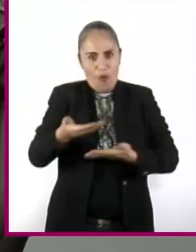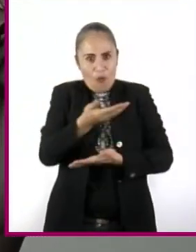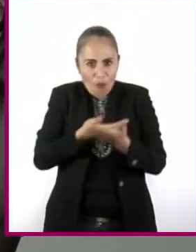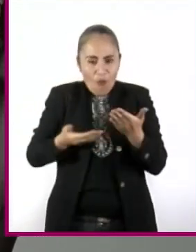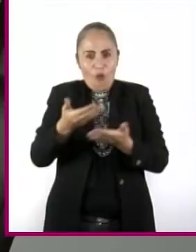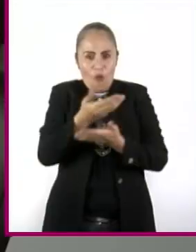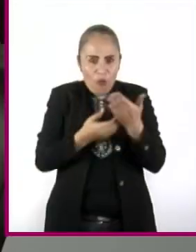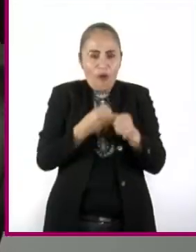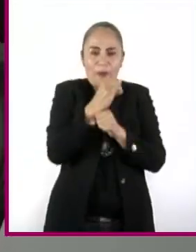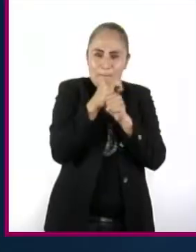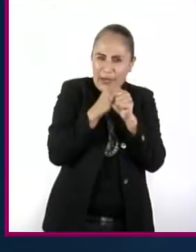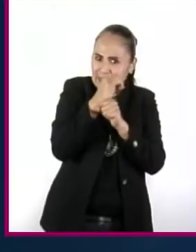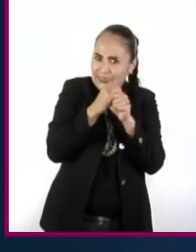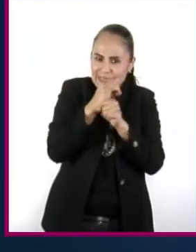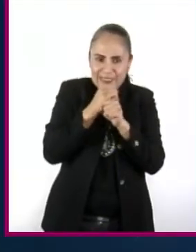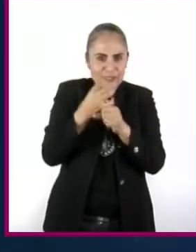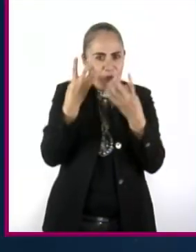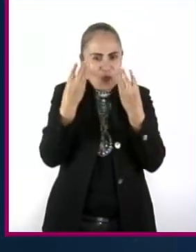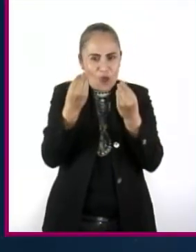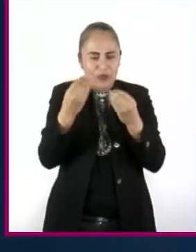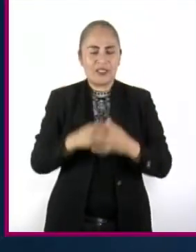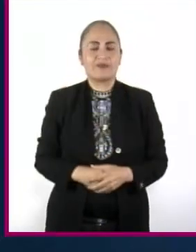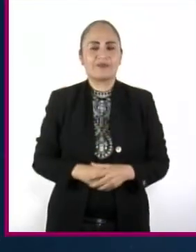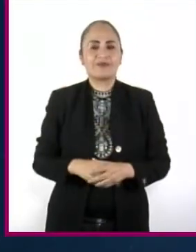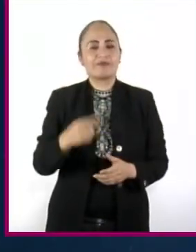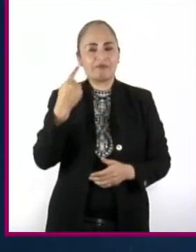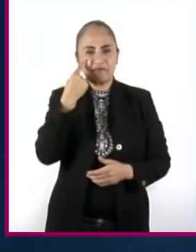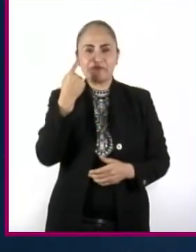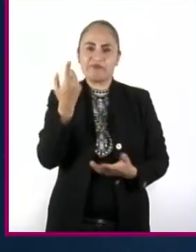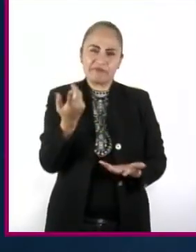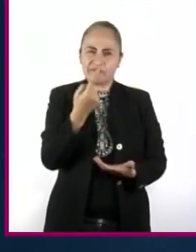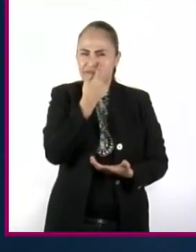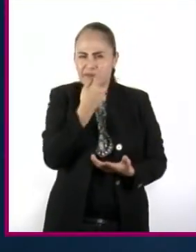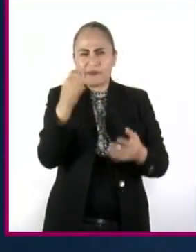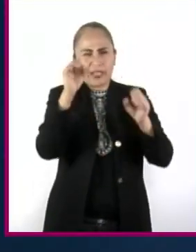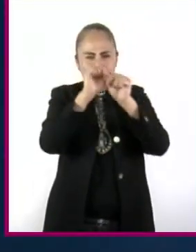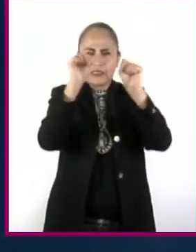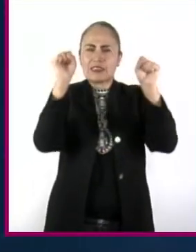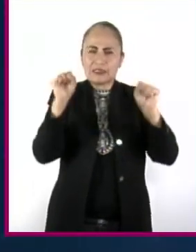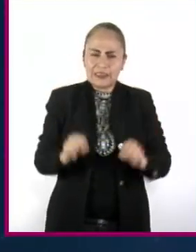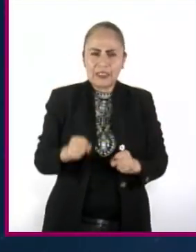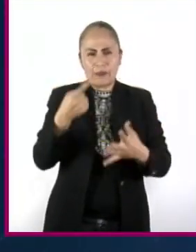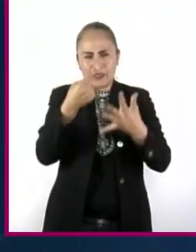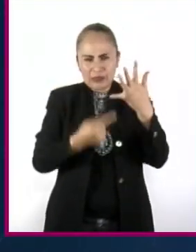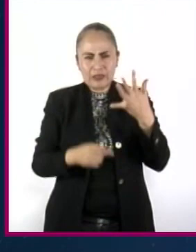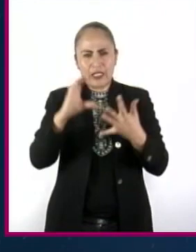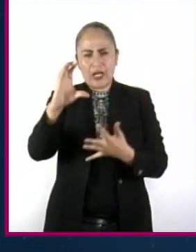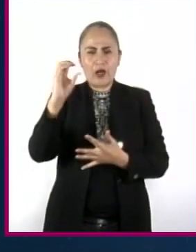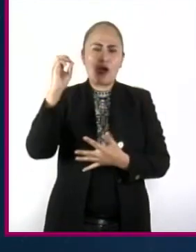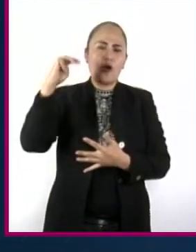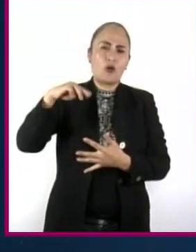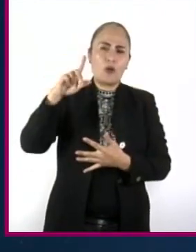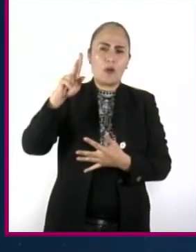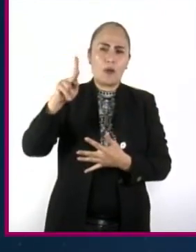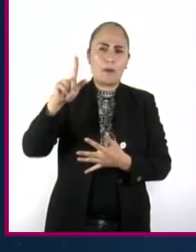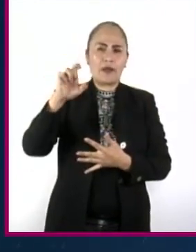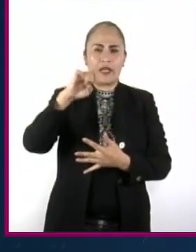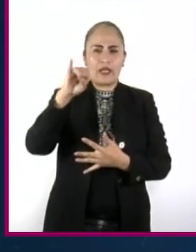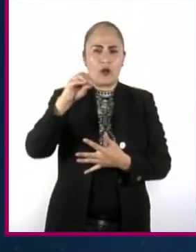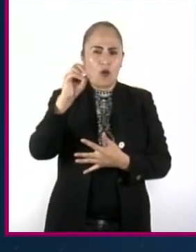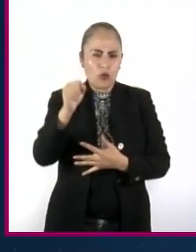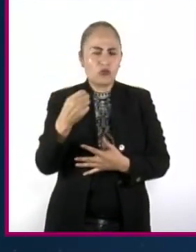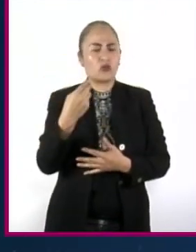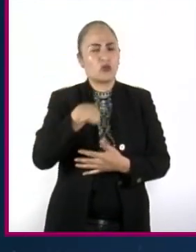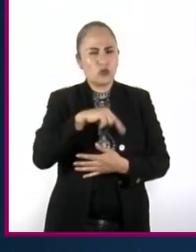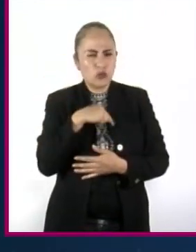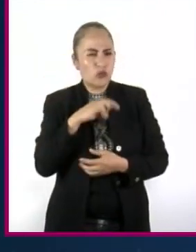investigaciones científicas. La perspectiva de los sistemas complejos está cambiando la manera en la que estudiamos y